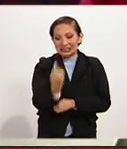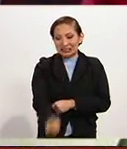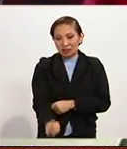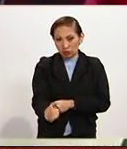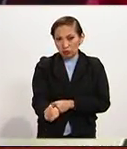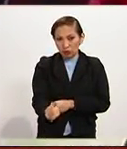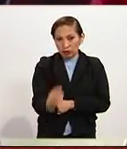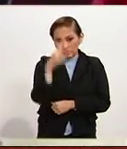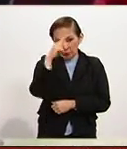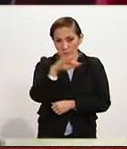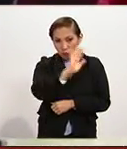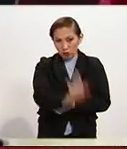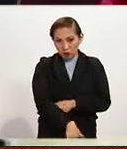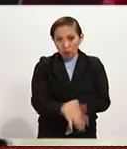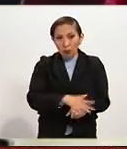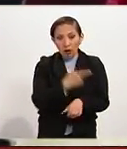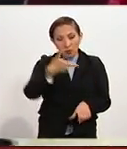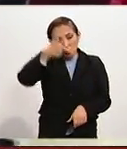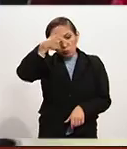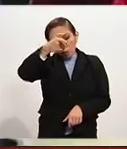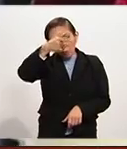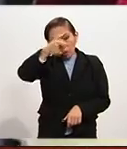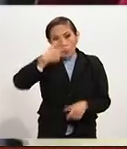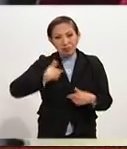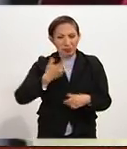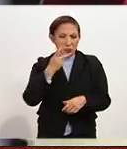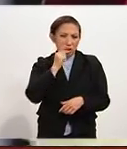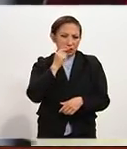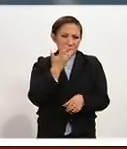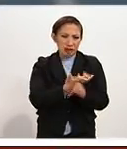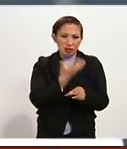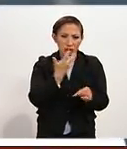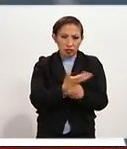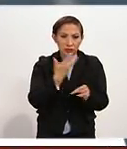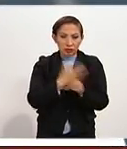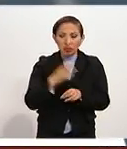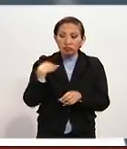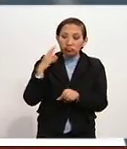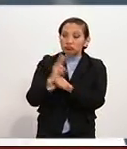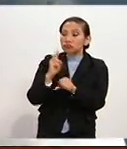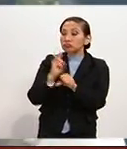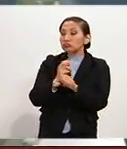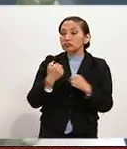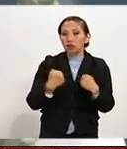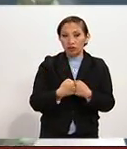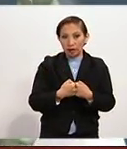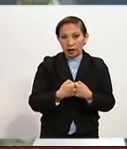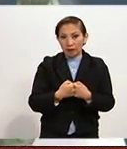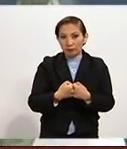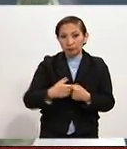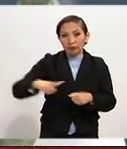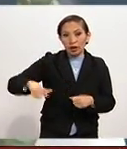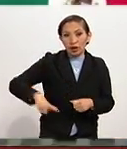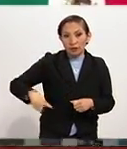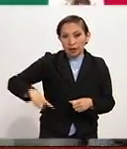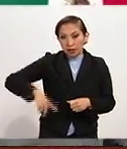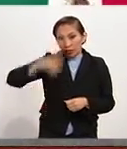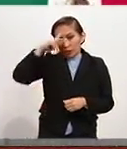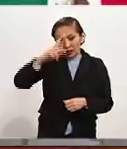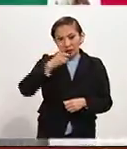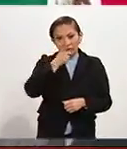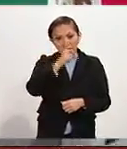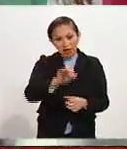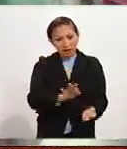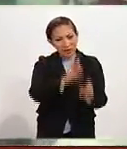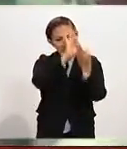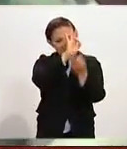mexicano que perdió la vida por disparos de un agente estadounidense que patrullaba la frontera. El gobierno mexicano manifestó ante